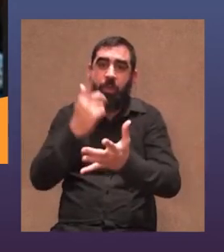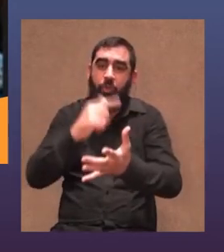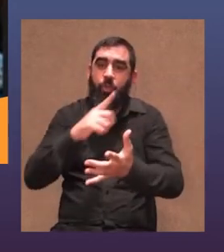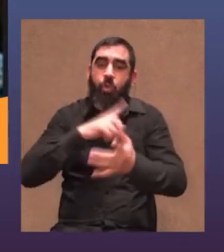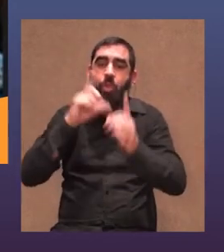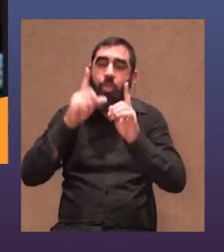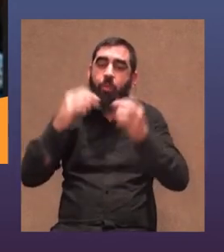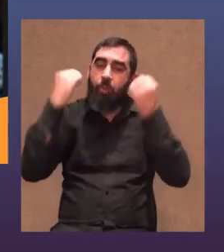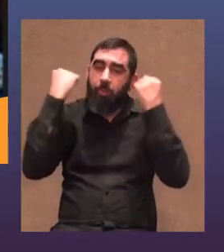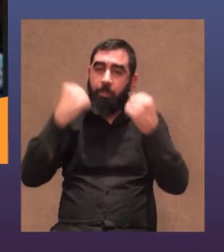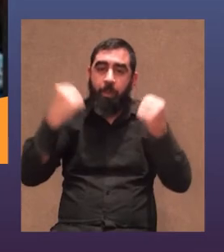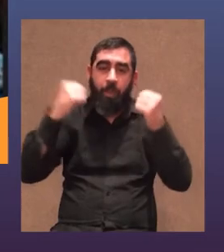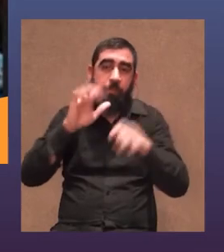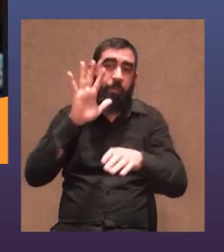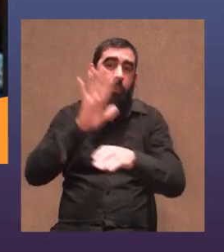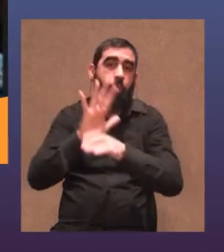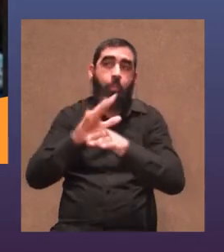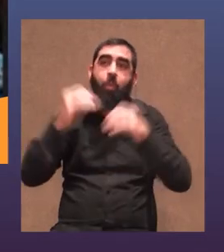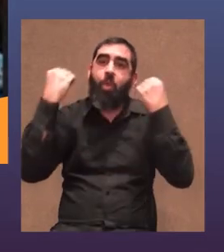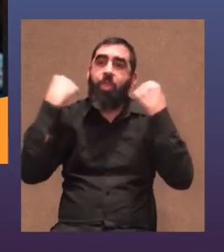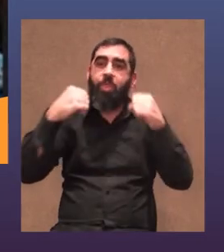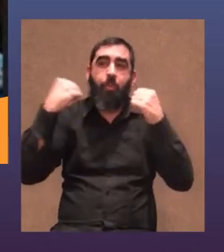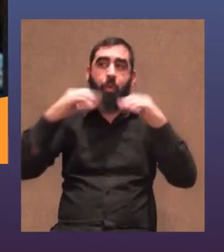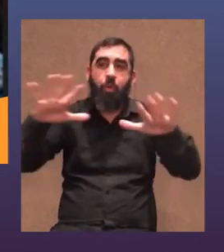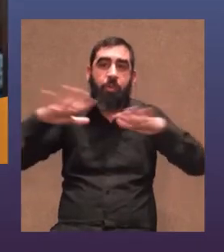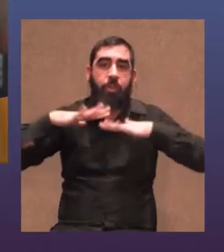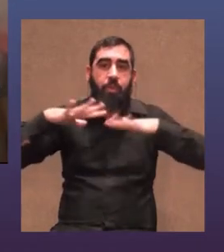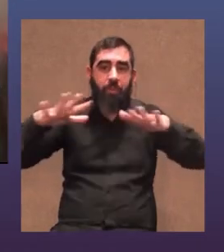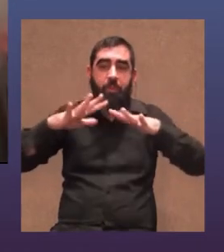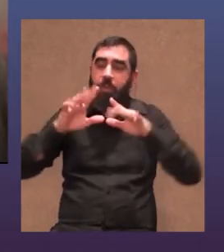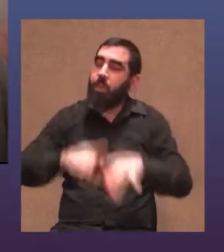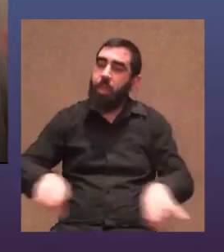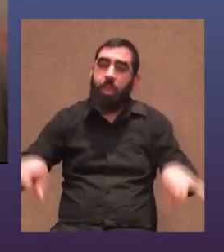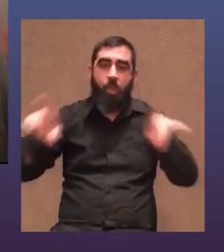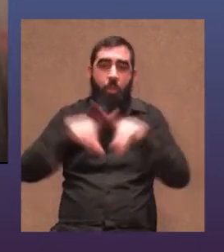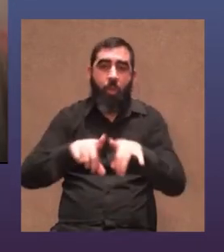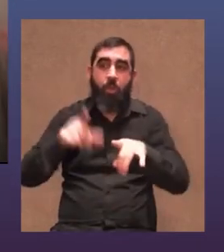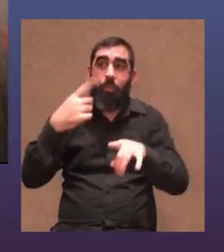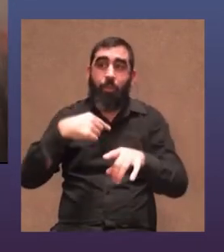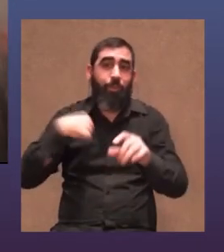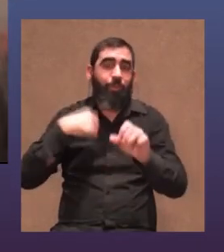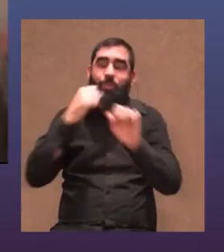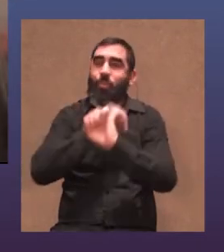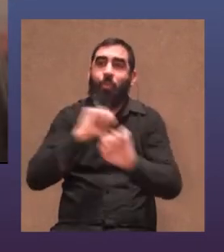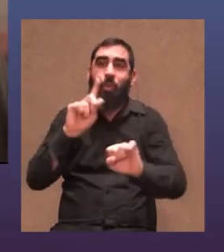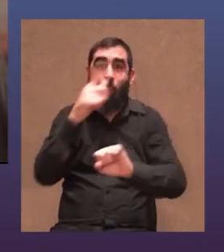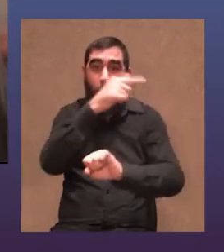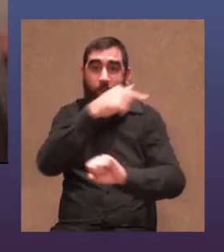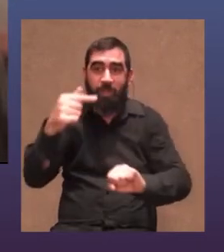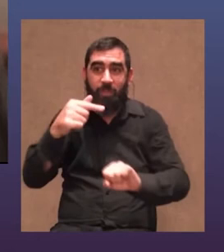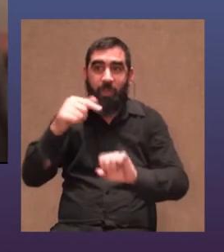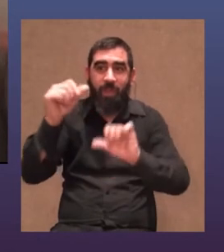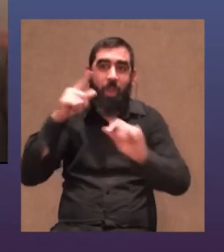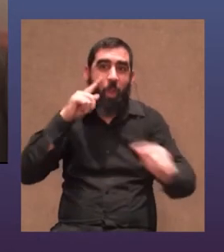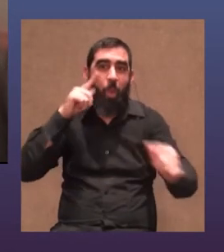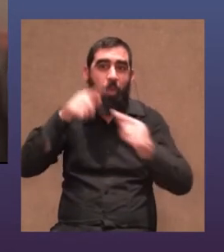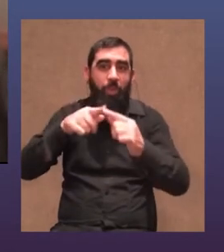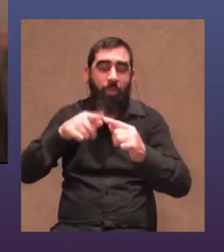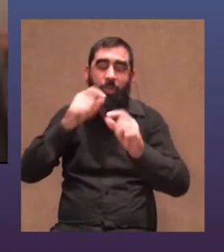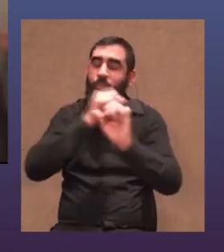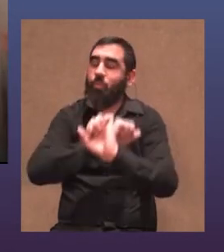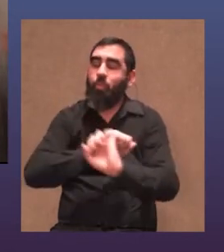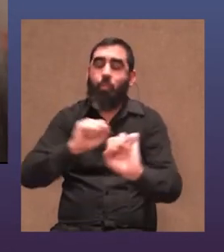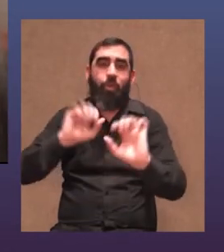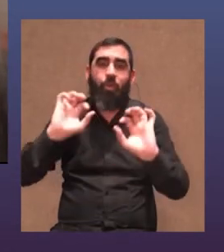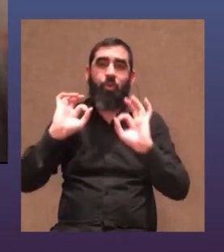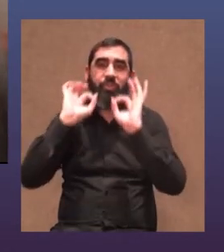training como el deportista de alto rendimiento. Total. Si no, no puedo en una semana llegar a esa meta. Eso ya de por